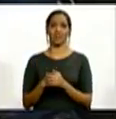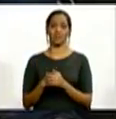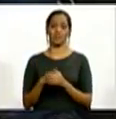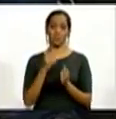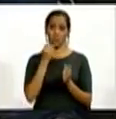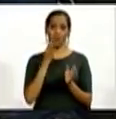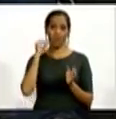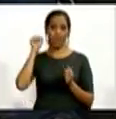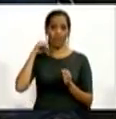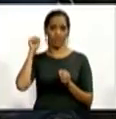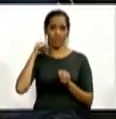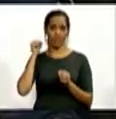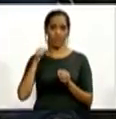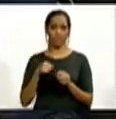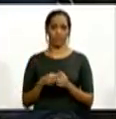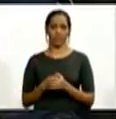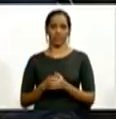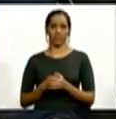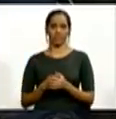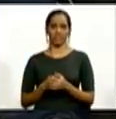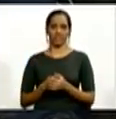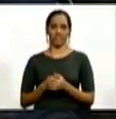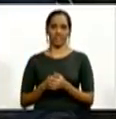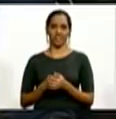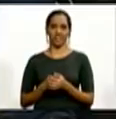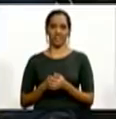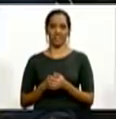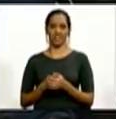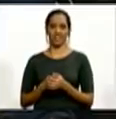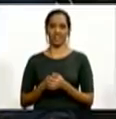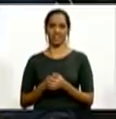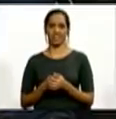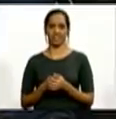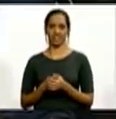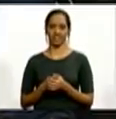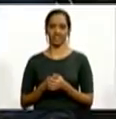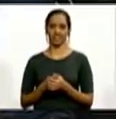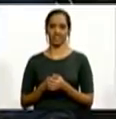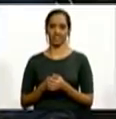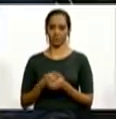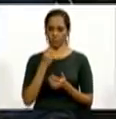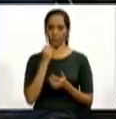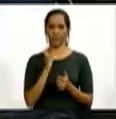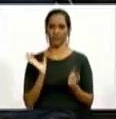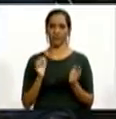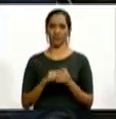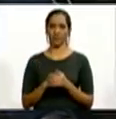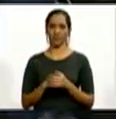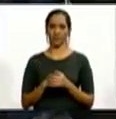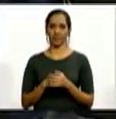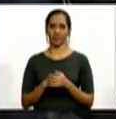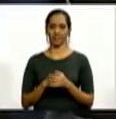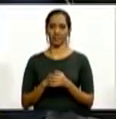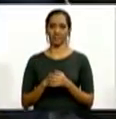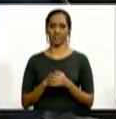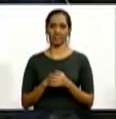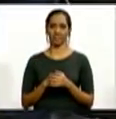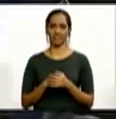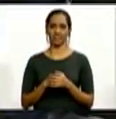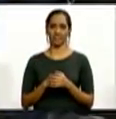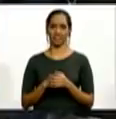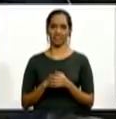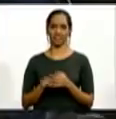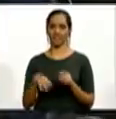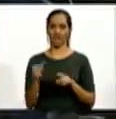Bueno, el video de la canción de pelea, ¿viste? ¿Cómo? El de Kill Bill, ¿no? El de Kill Bill. No, bueno, sí, pero la canción original también, pues. Se caen a